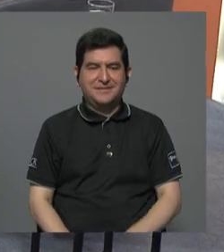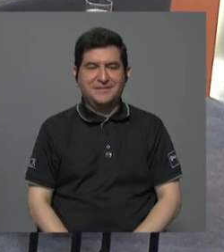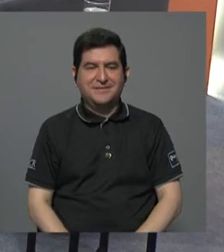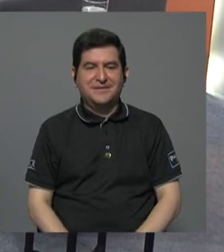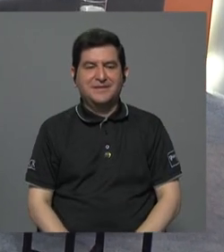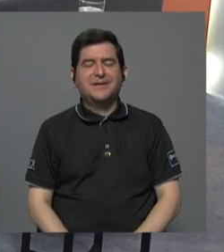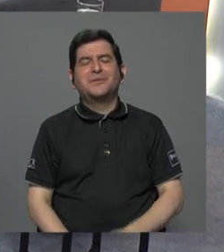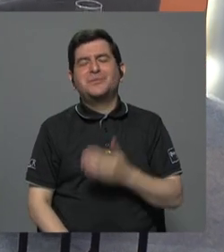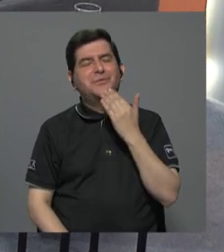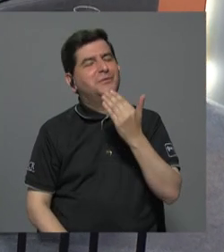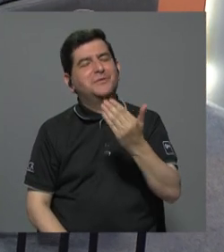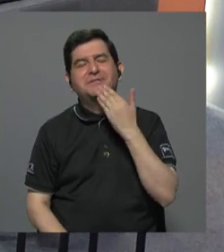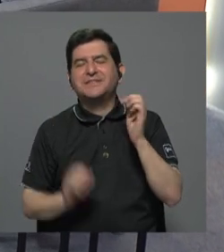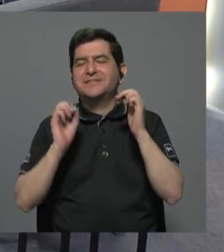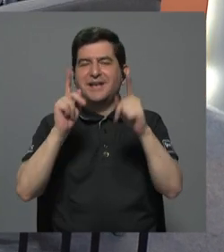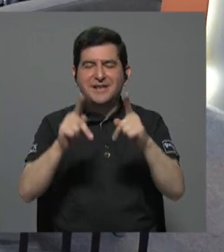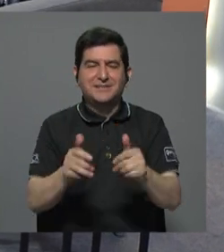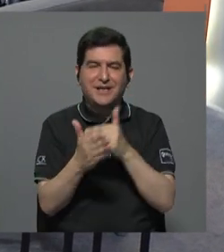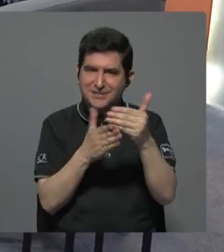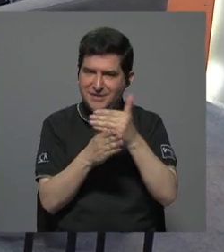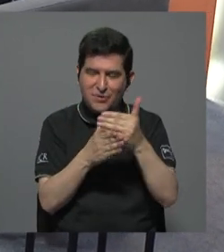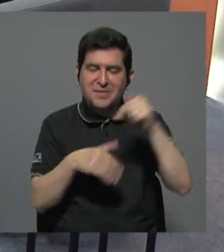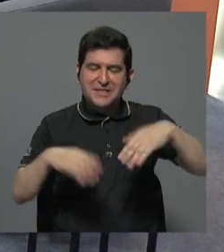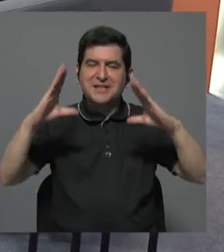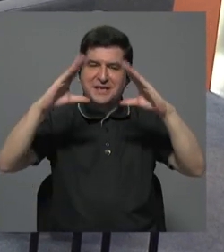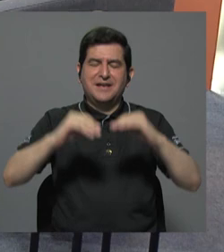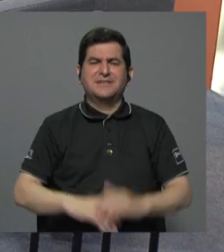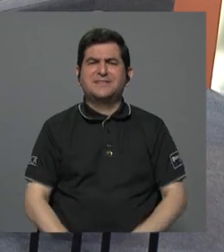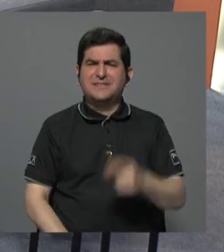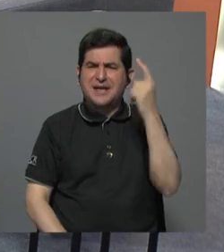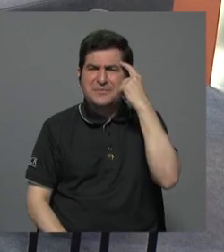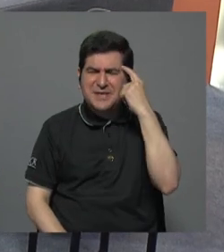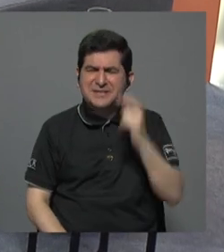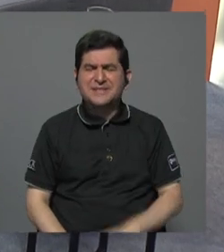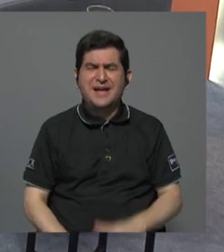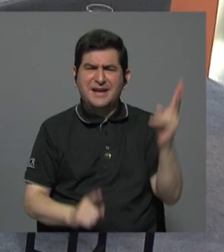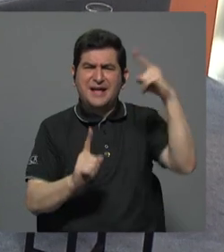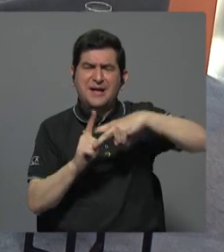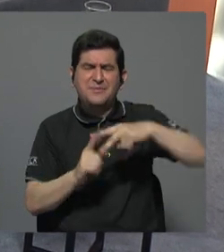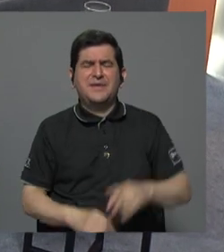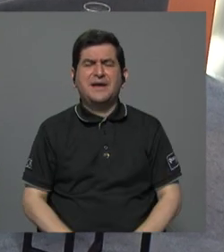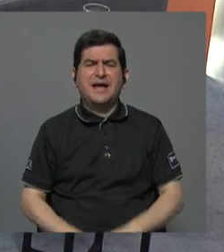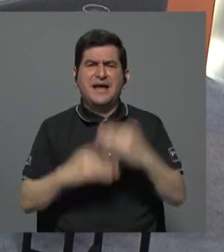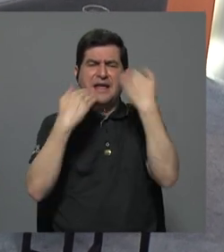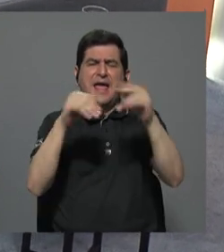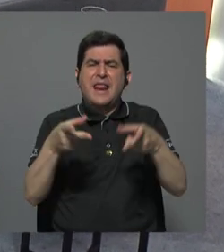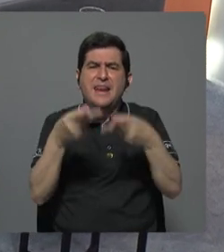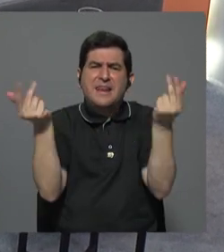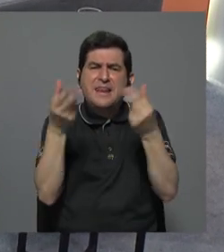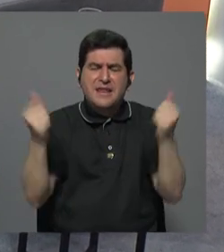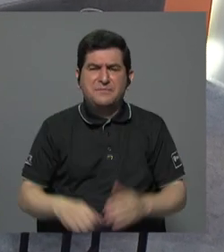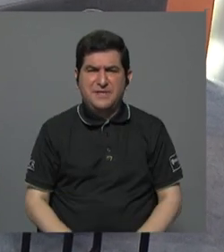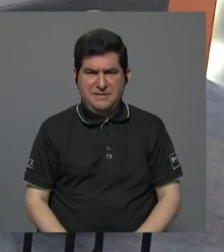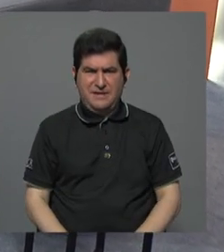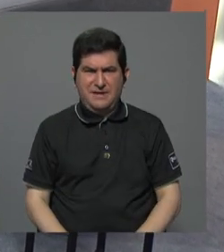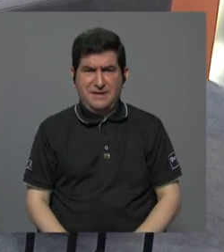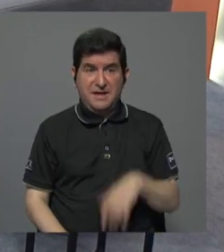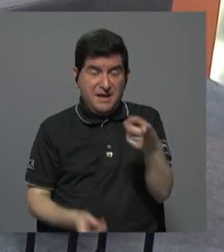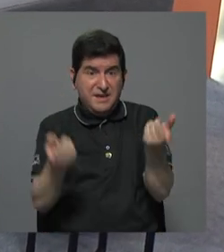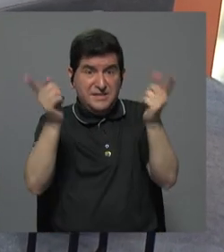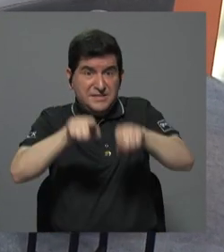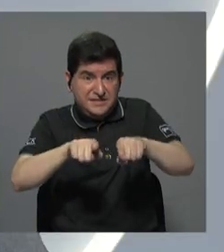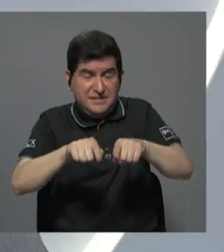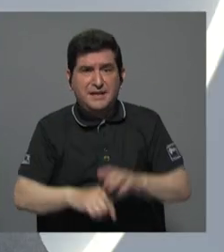gentil muy agradecido por la oportunidad de estar compartiendo esta noche la obra que piensan sobre la aplicación de la regla fiscal este límite al gasto que